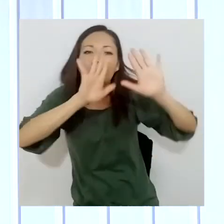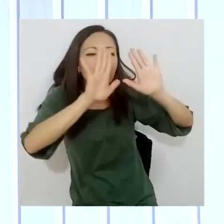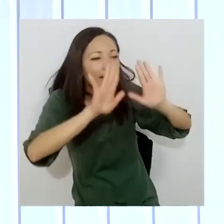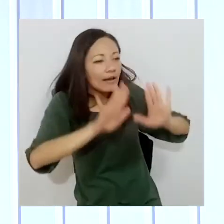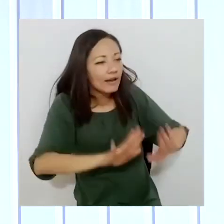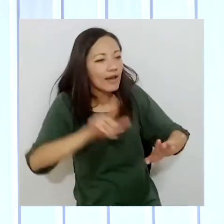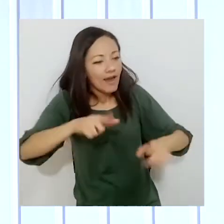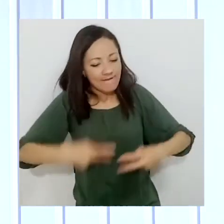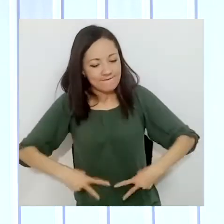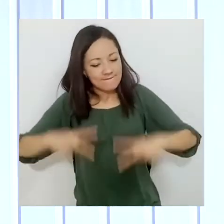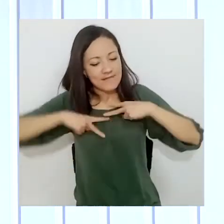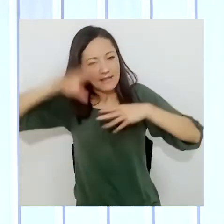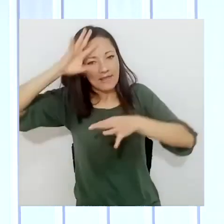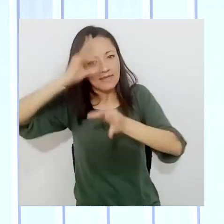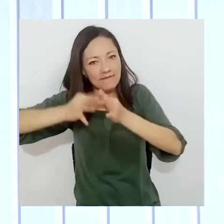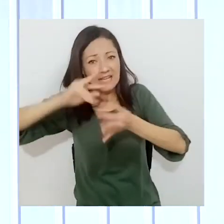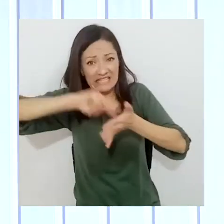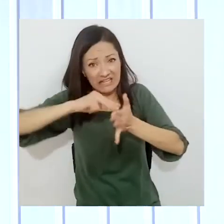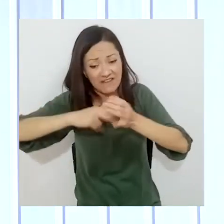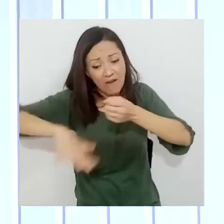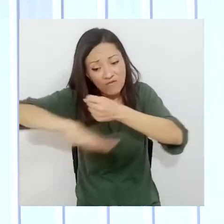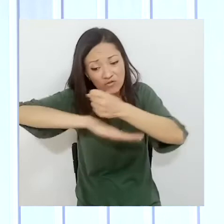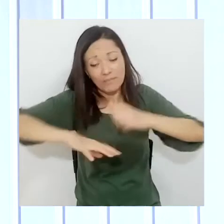tanto, no alce tanto la voz.